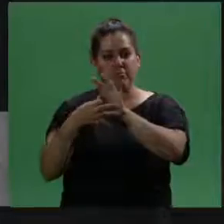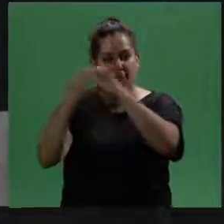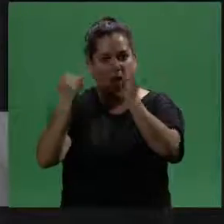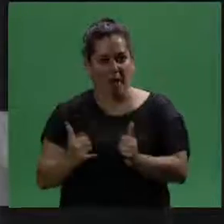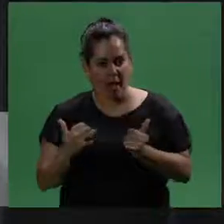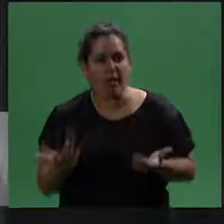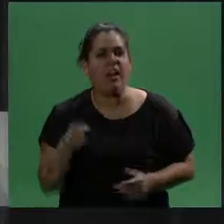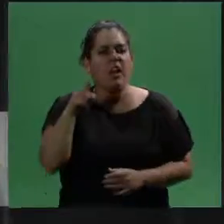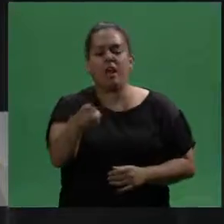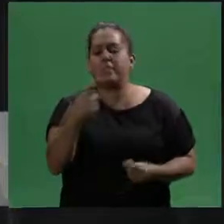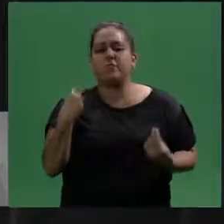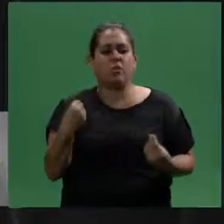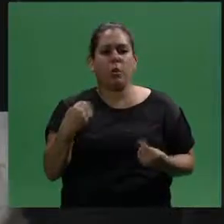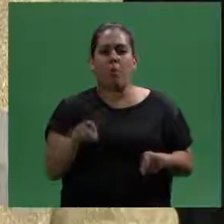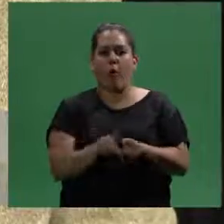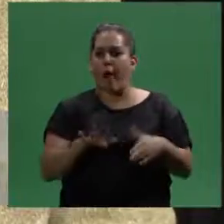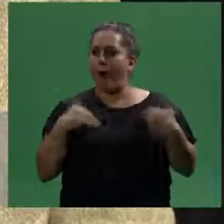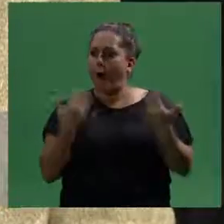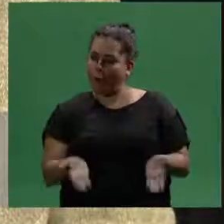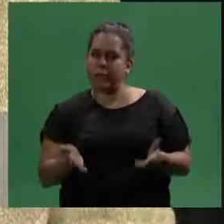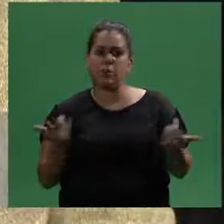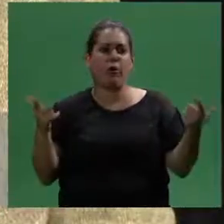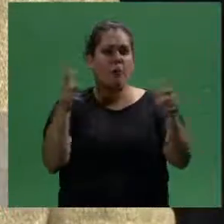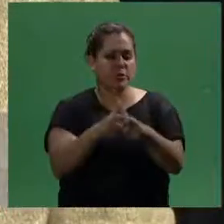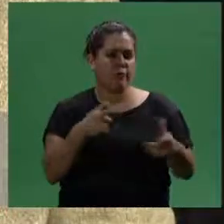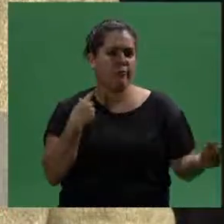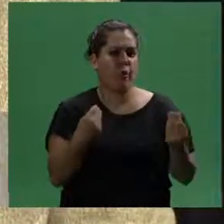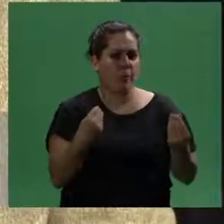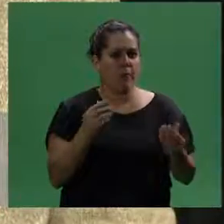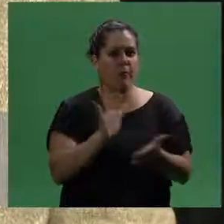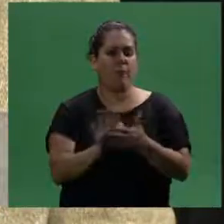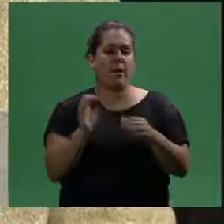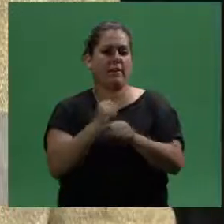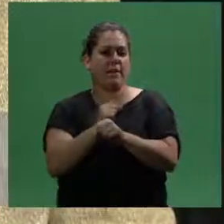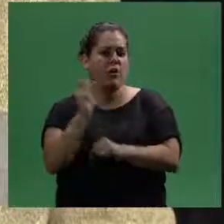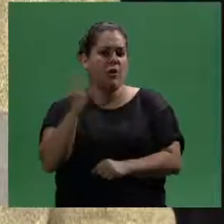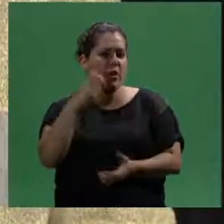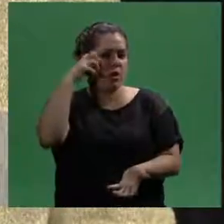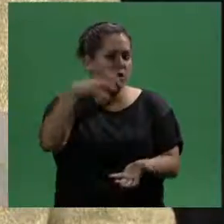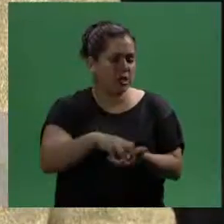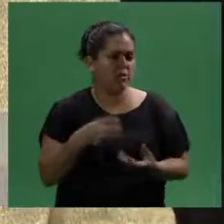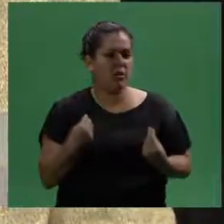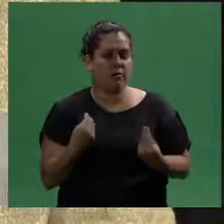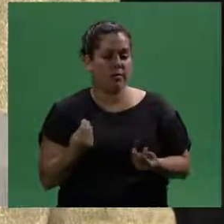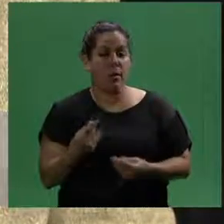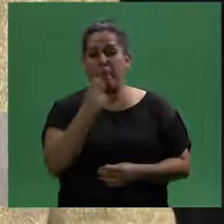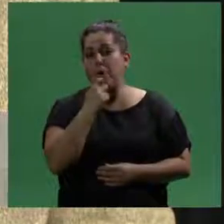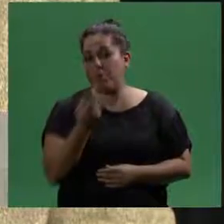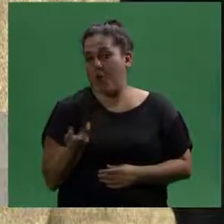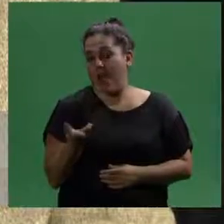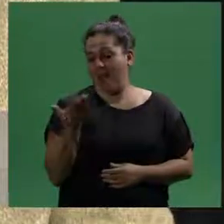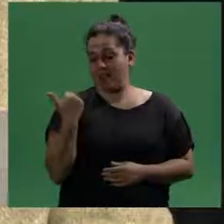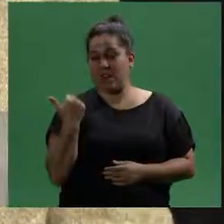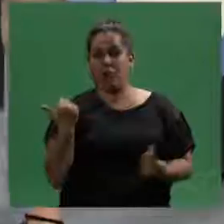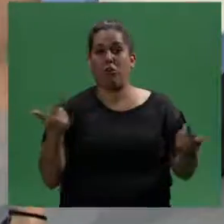sociedad. ¿Qué aporta, digamos, esta posibilidad que ofrece el funcionamiento de las comisiones a la tarea legislativa?